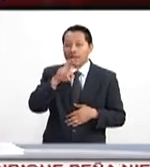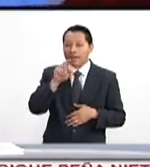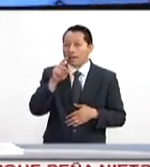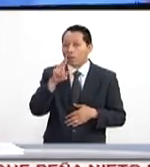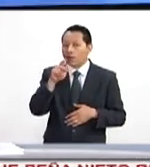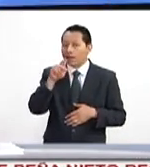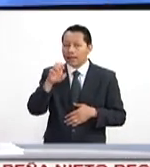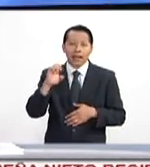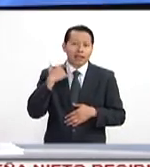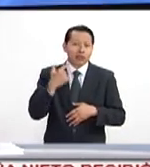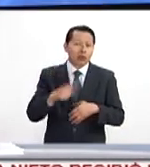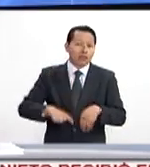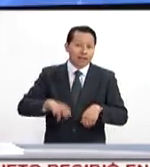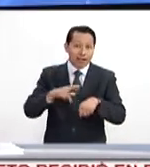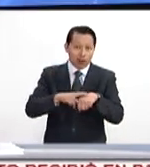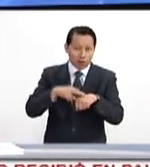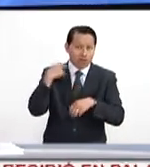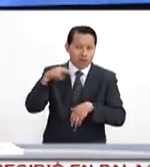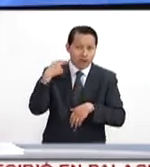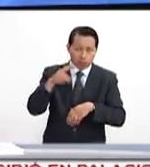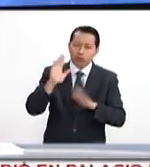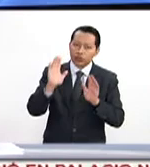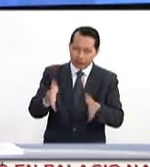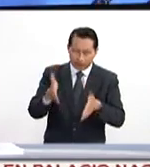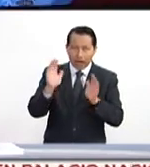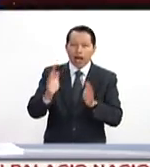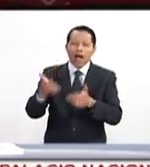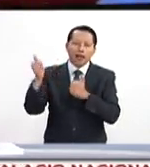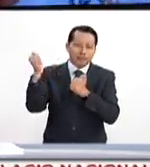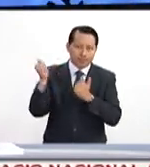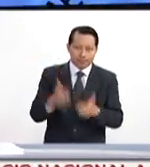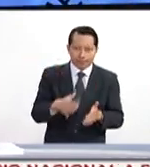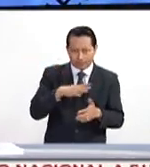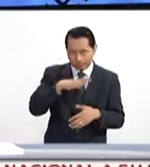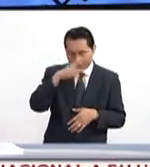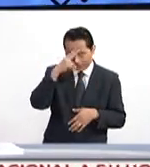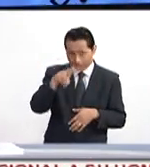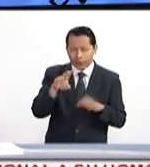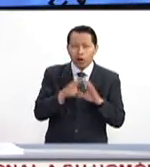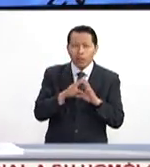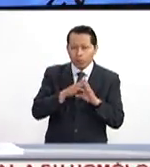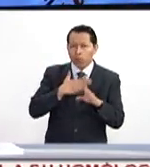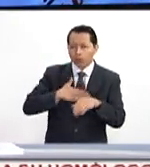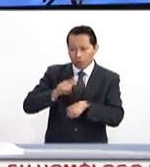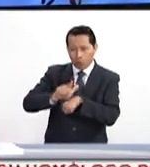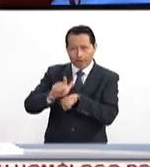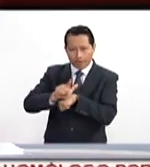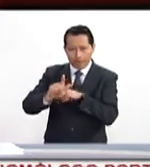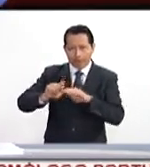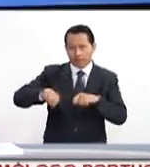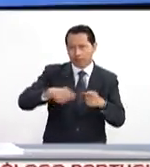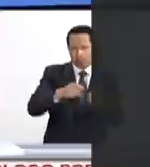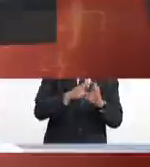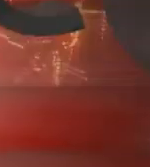exgobernador de Veracruz, ya está en nuestro país, ya está en México. Así fue como lo entregó la justicia de Guatemala el día de